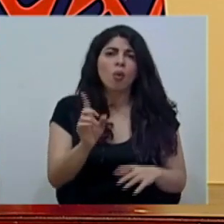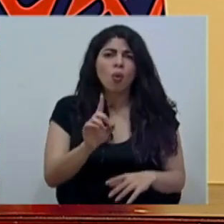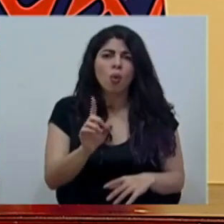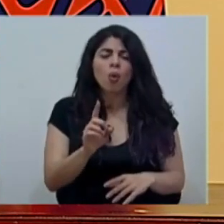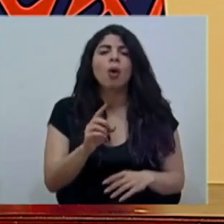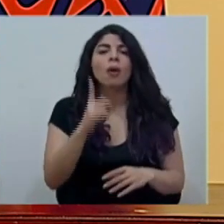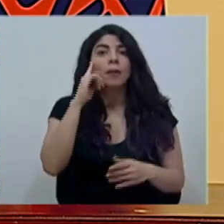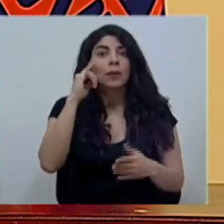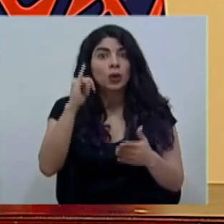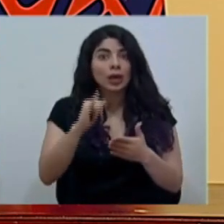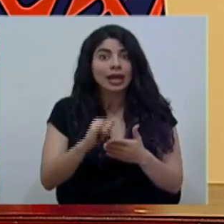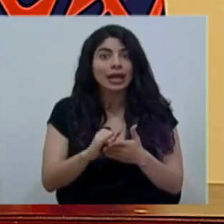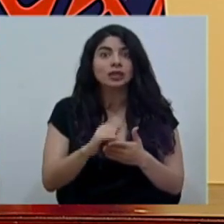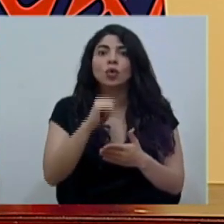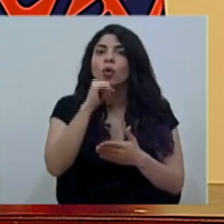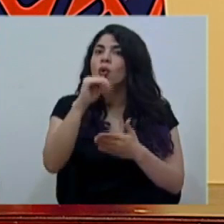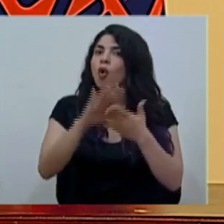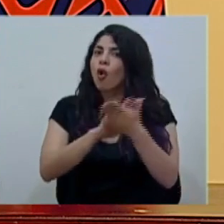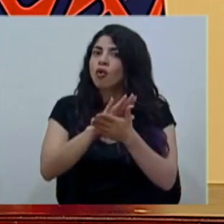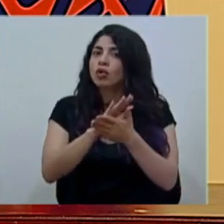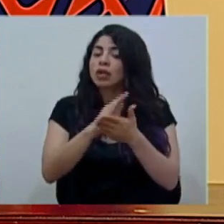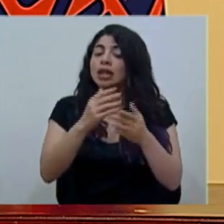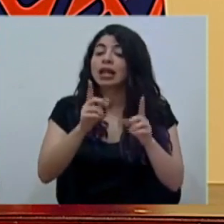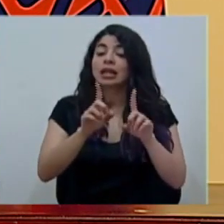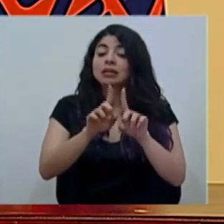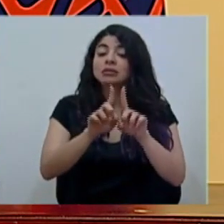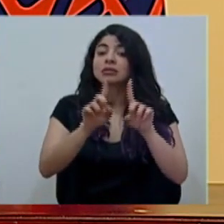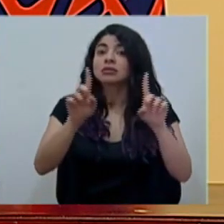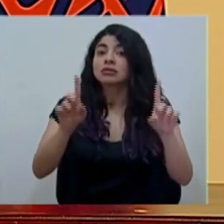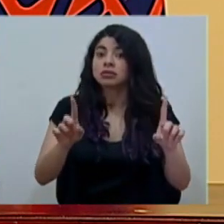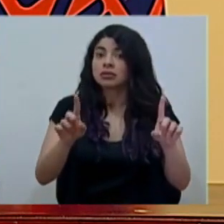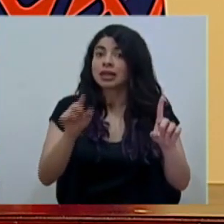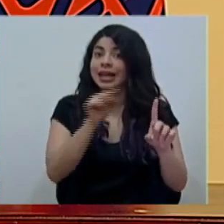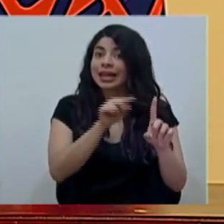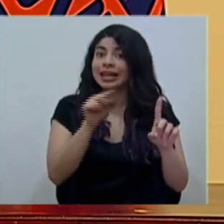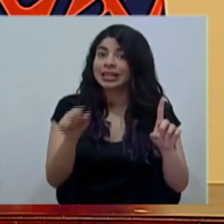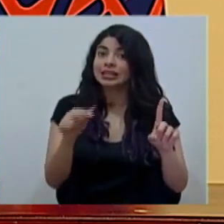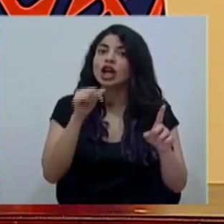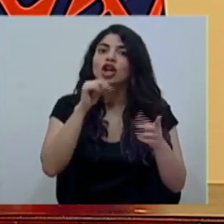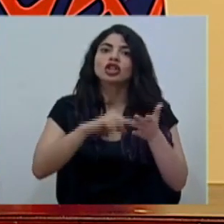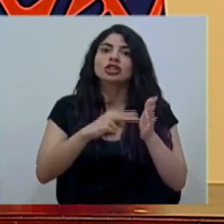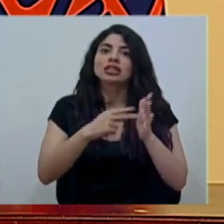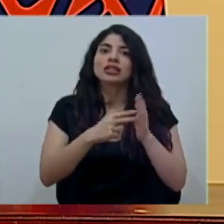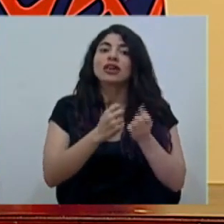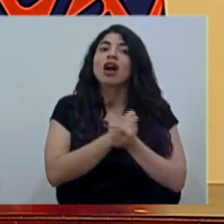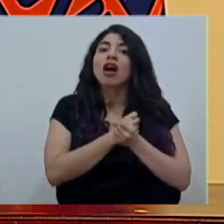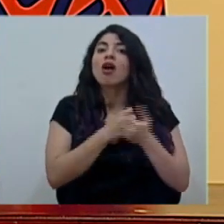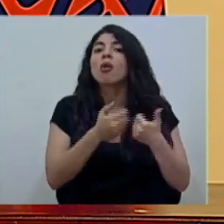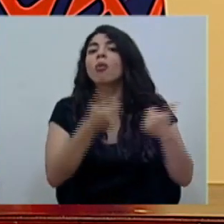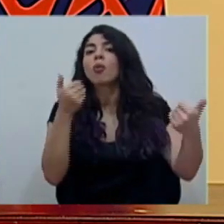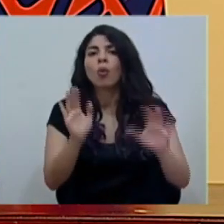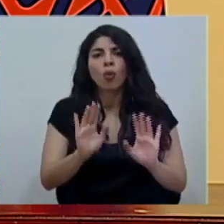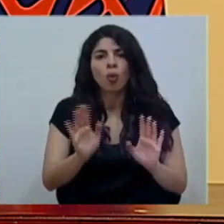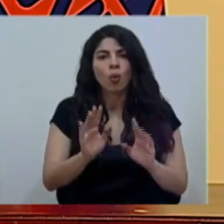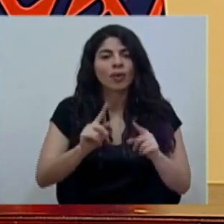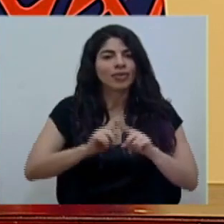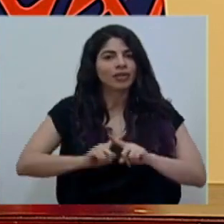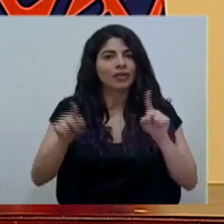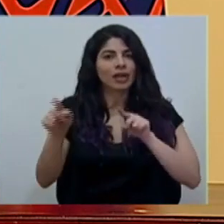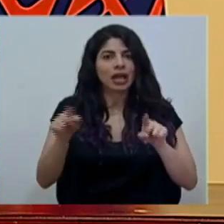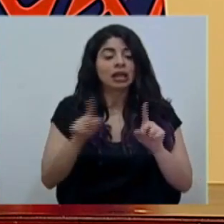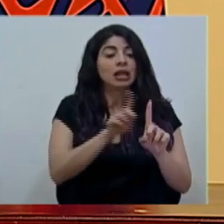lo tanto, no confundamos el distanciamiento físico con distanciamiento emocional, porque realmente eso no es